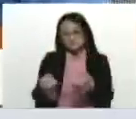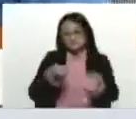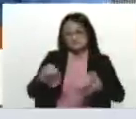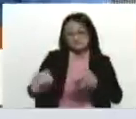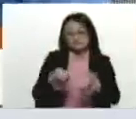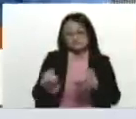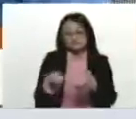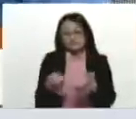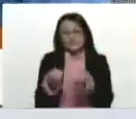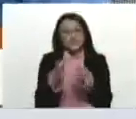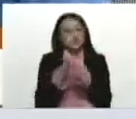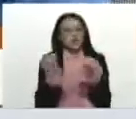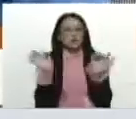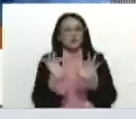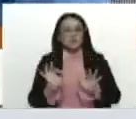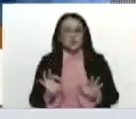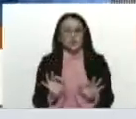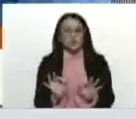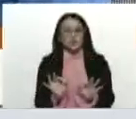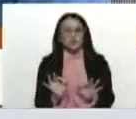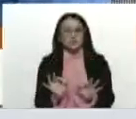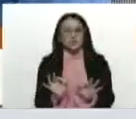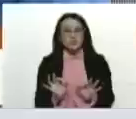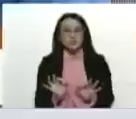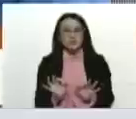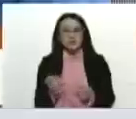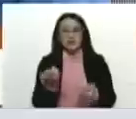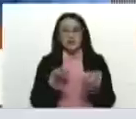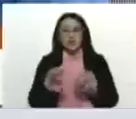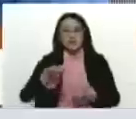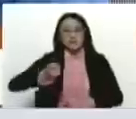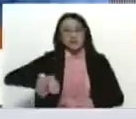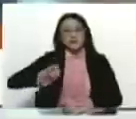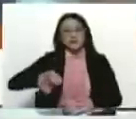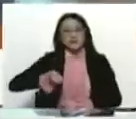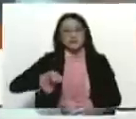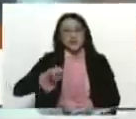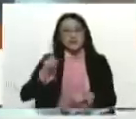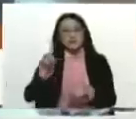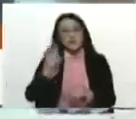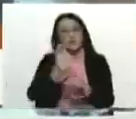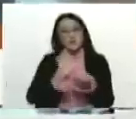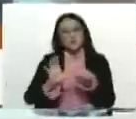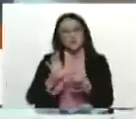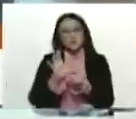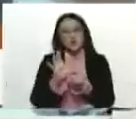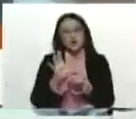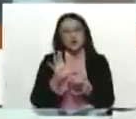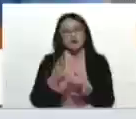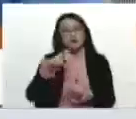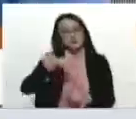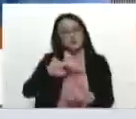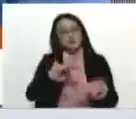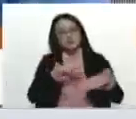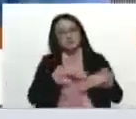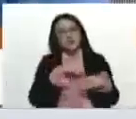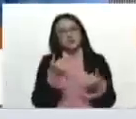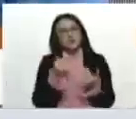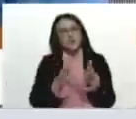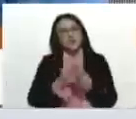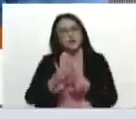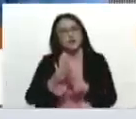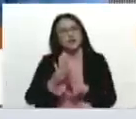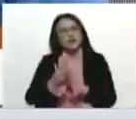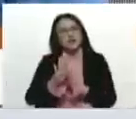todas en todas las dimensiones económicas jurídica e incluso cultural porque leones aceptamos esto como que si es avances